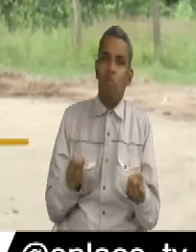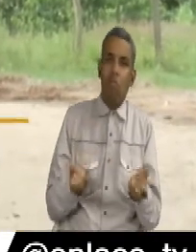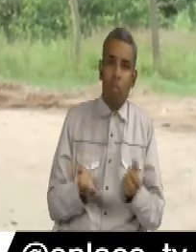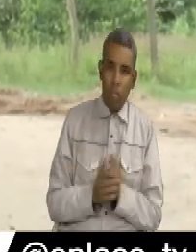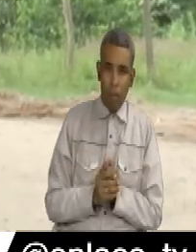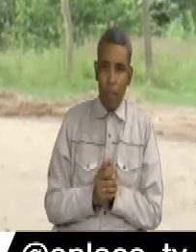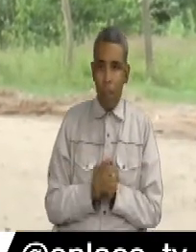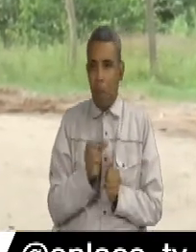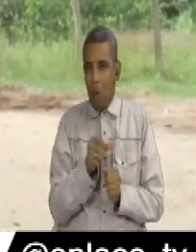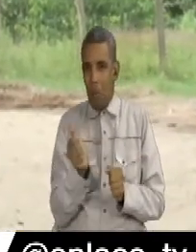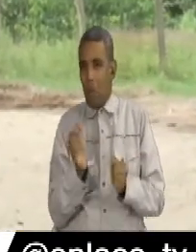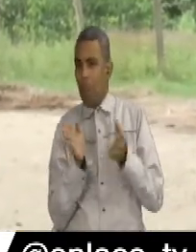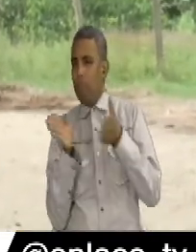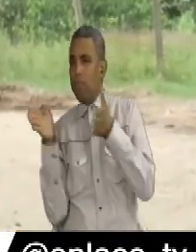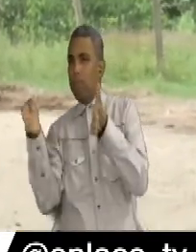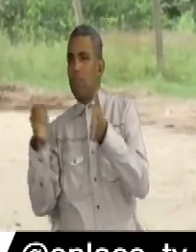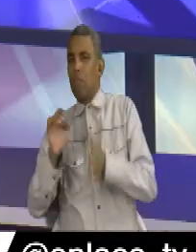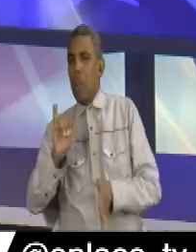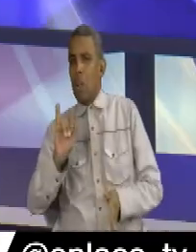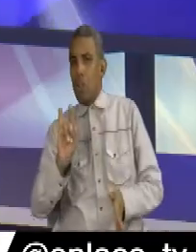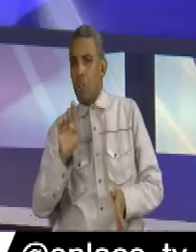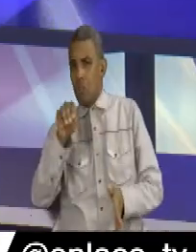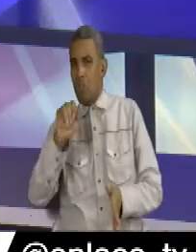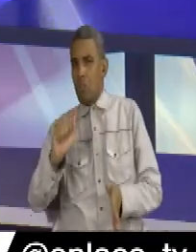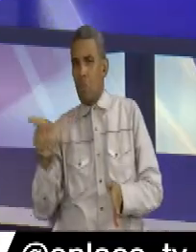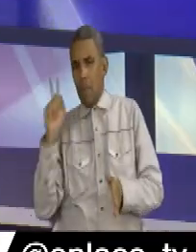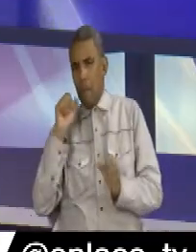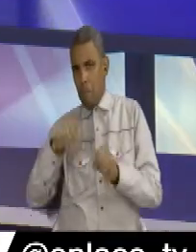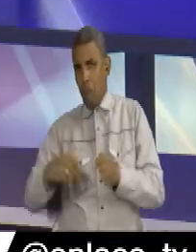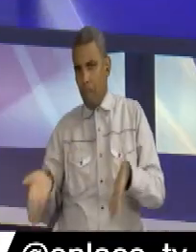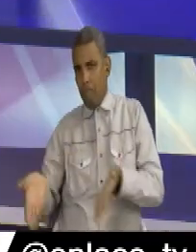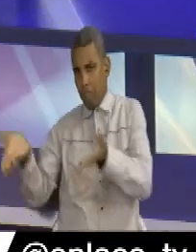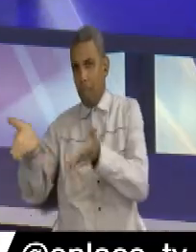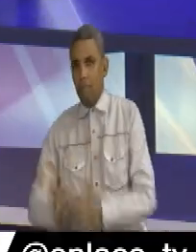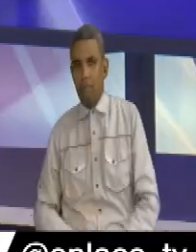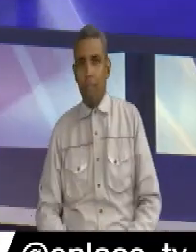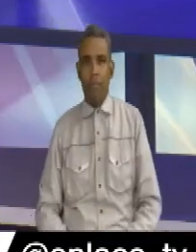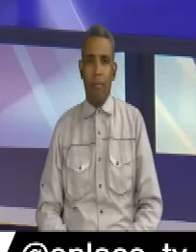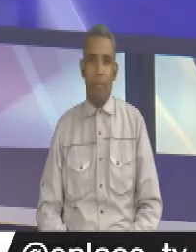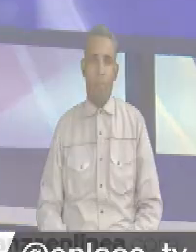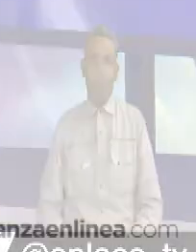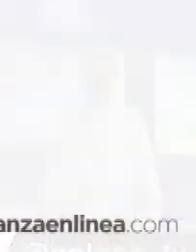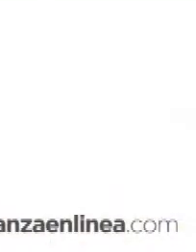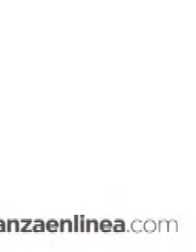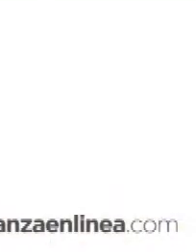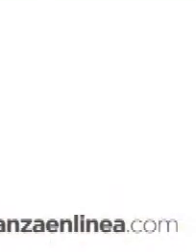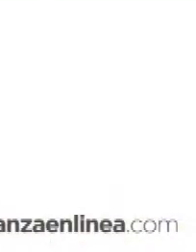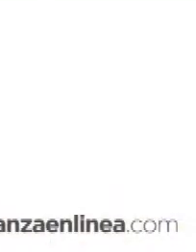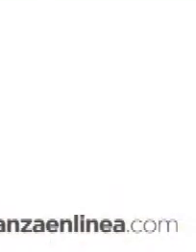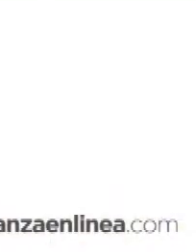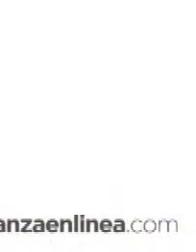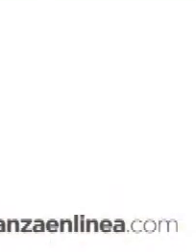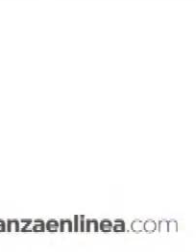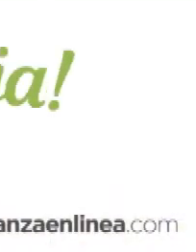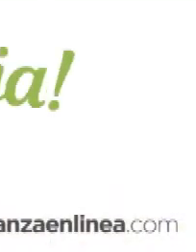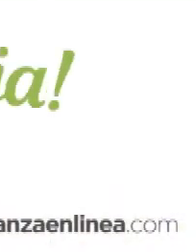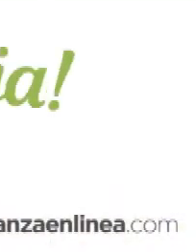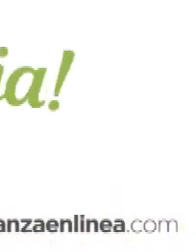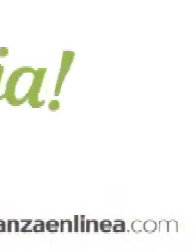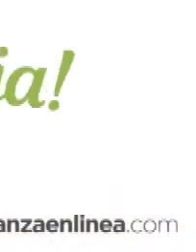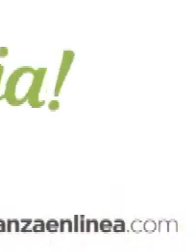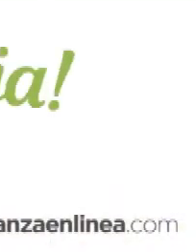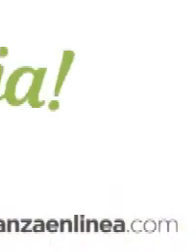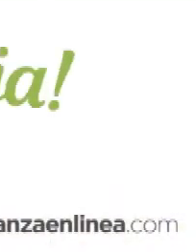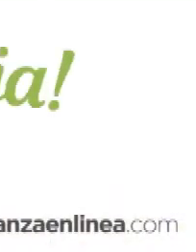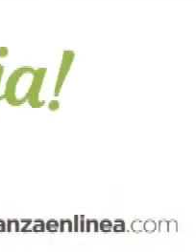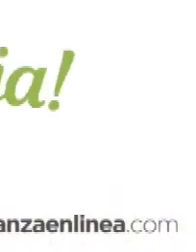Yuma para su movilización. ¿Por qué creen en Barranca Bermeja? Alianza Inmobiliaria, líder en la prestación de